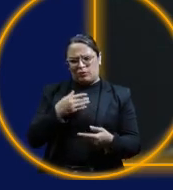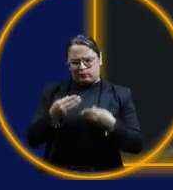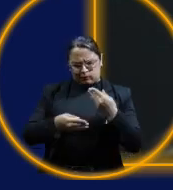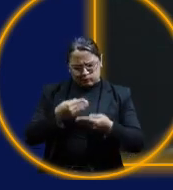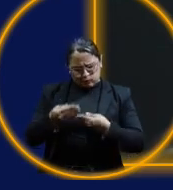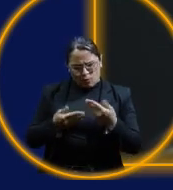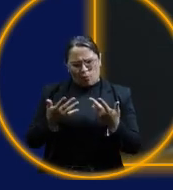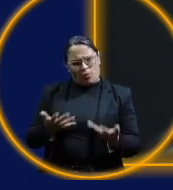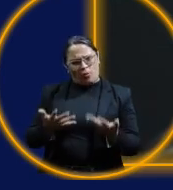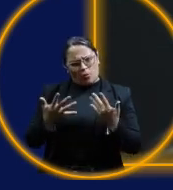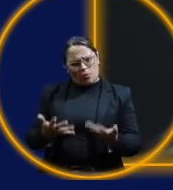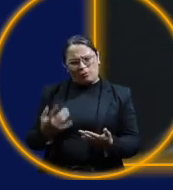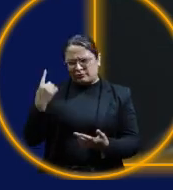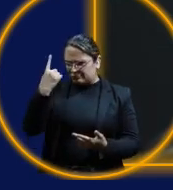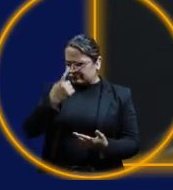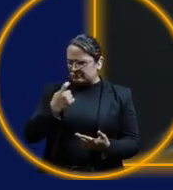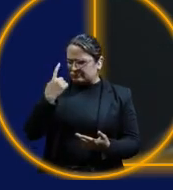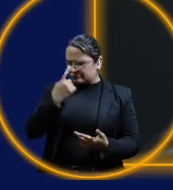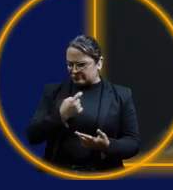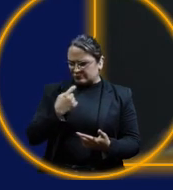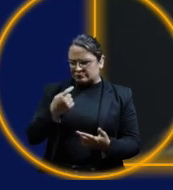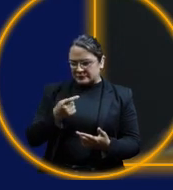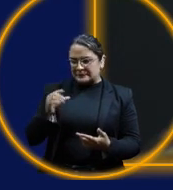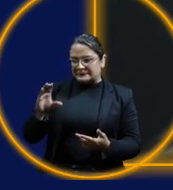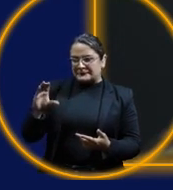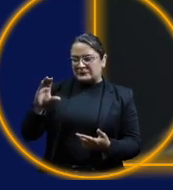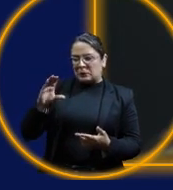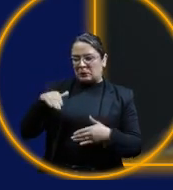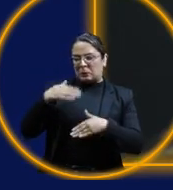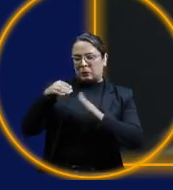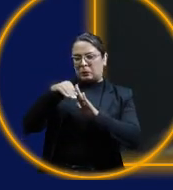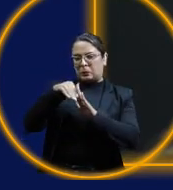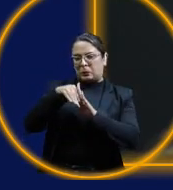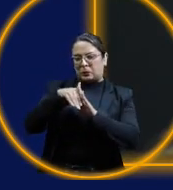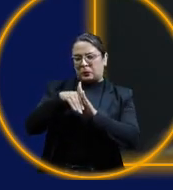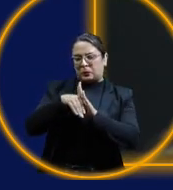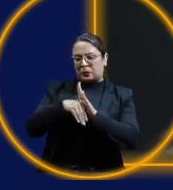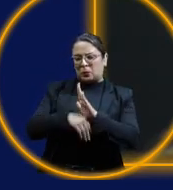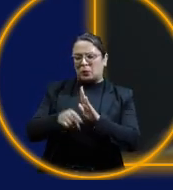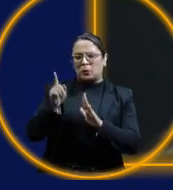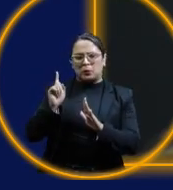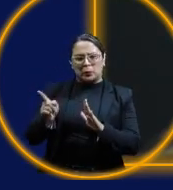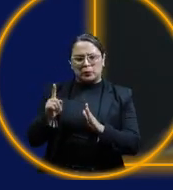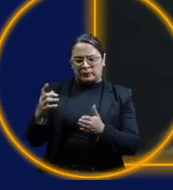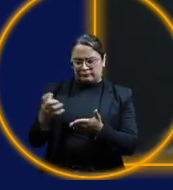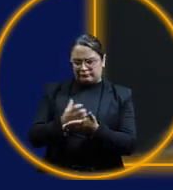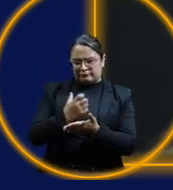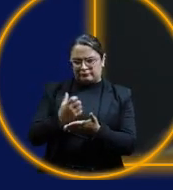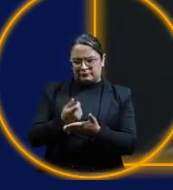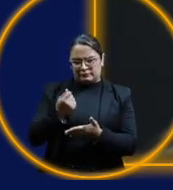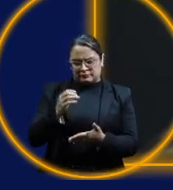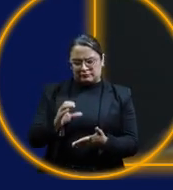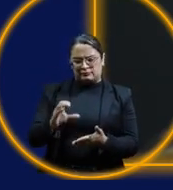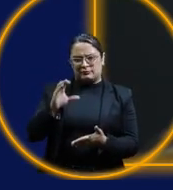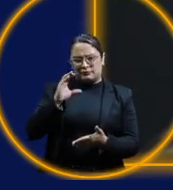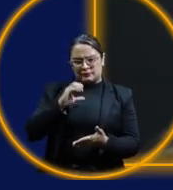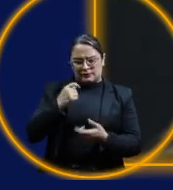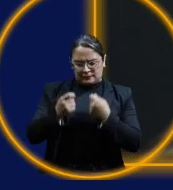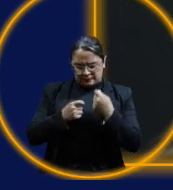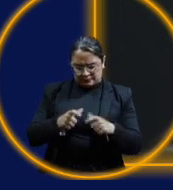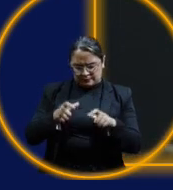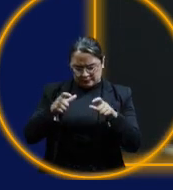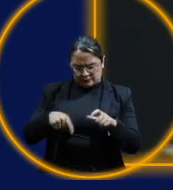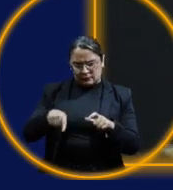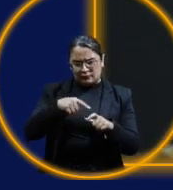pues así que yo miré como mi ingreso cayó a lo largo de los años porque uno no podía ganarse dinero vendiendo discos